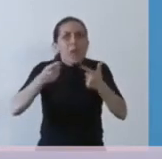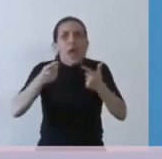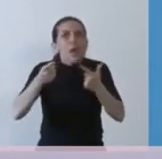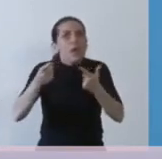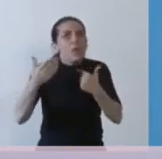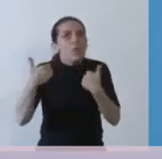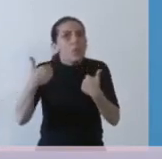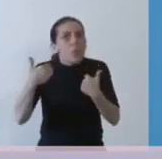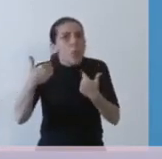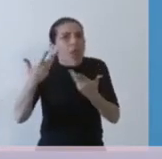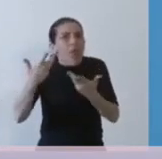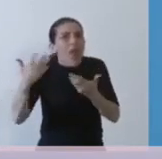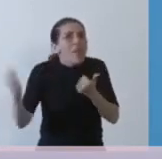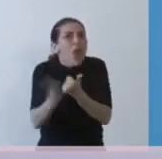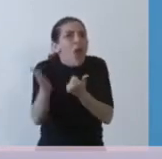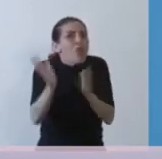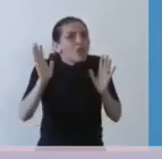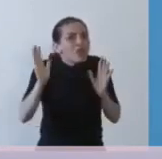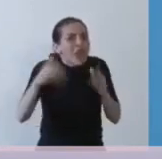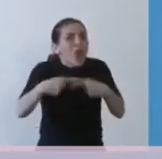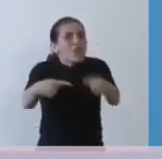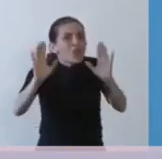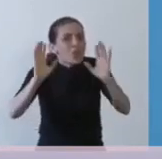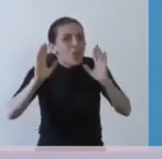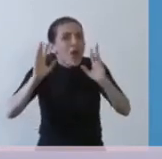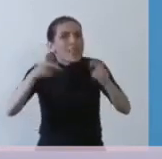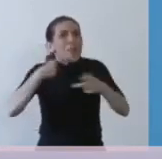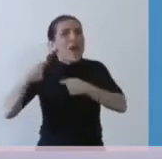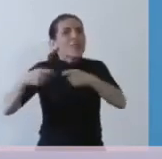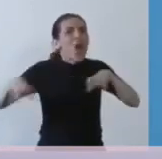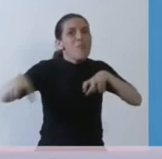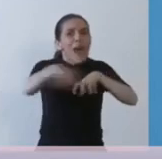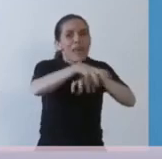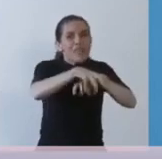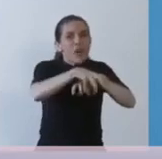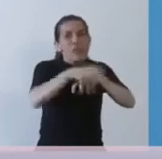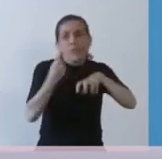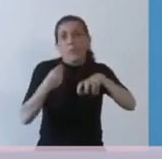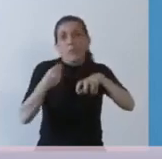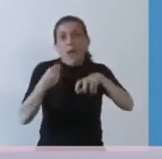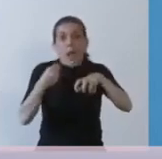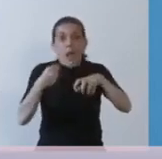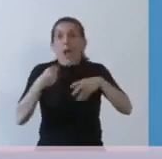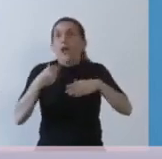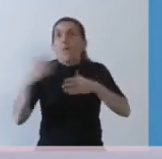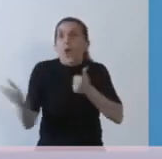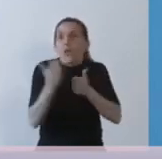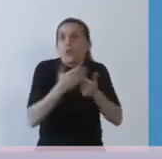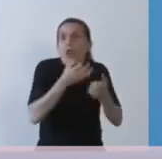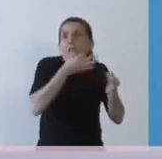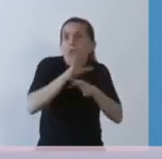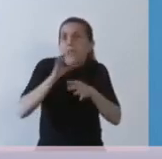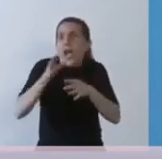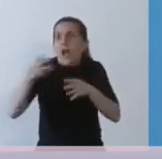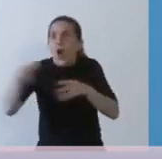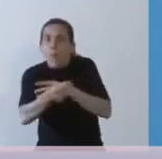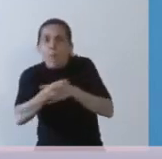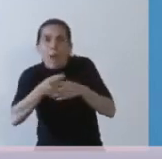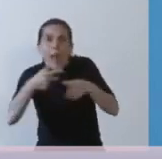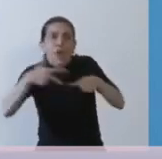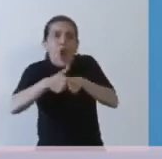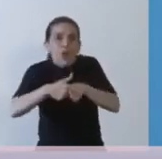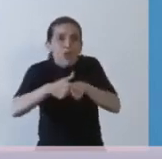liquidez al sistema productivo y al sector comercial para que esta cadena productiva y comercial no se FR